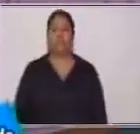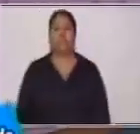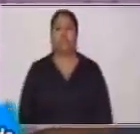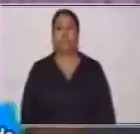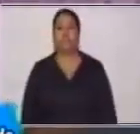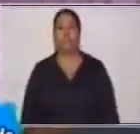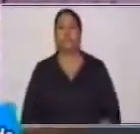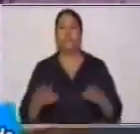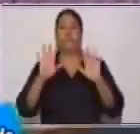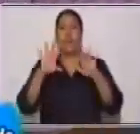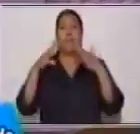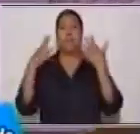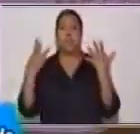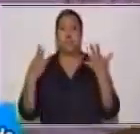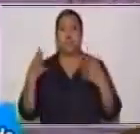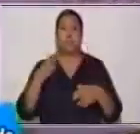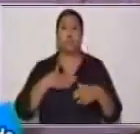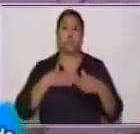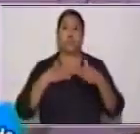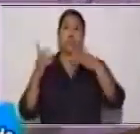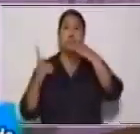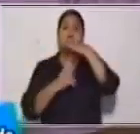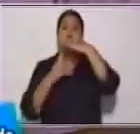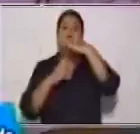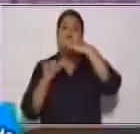18 va a ser nuestro común denominador.